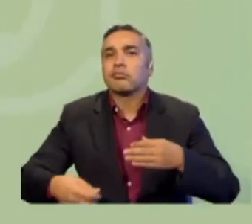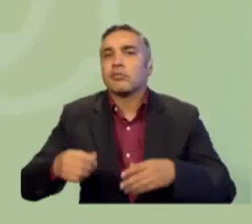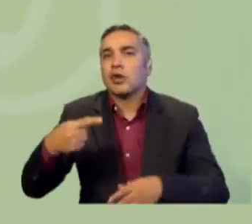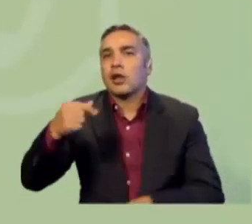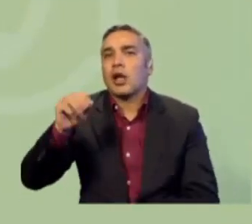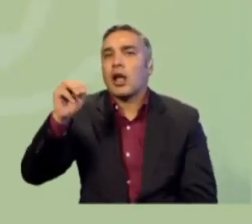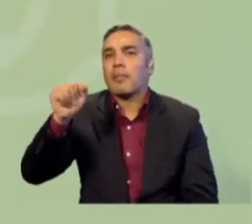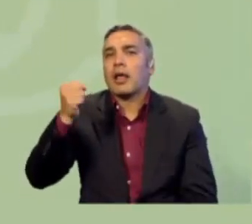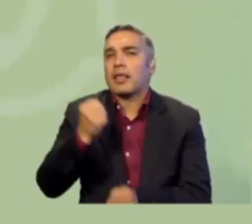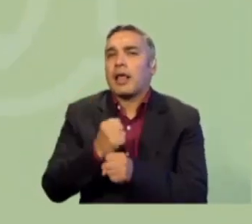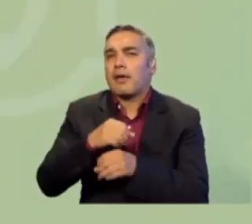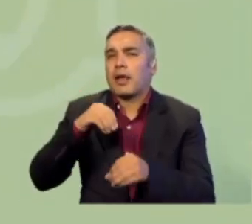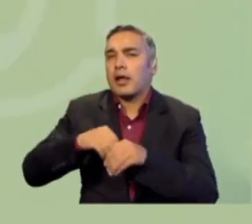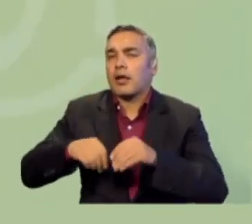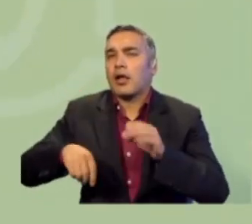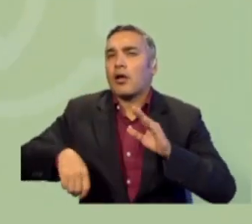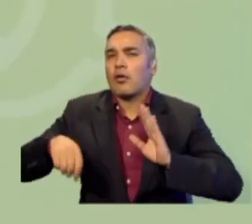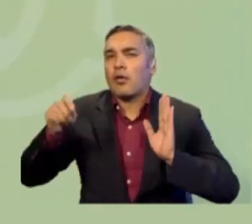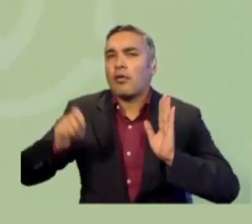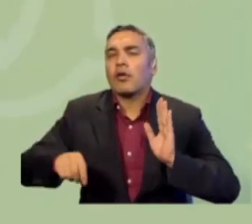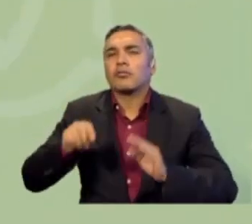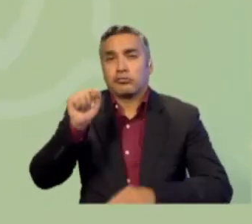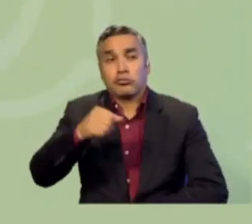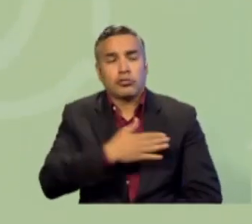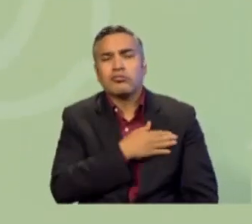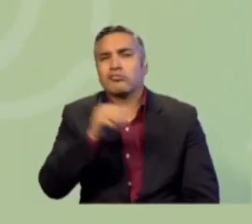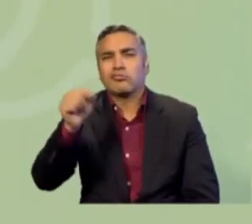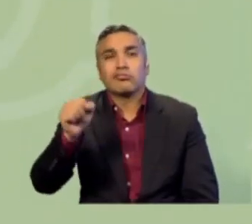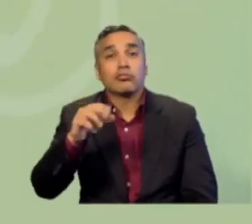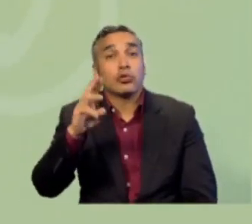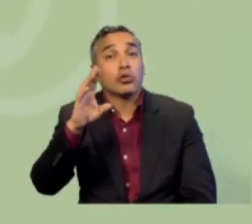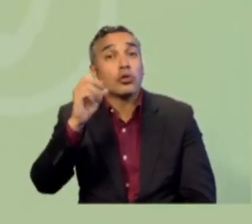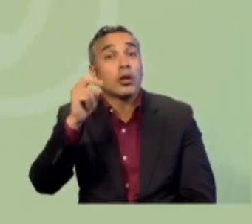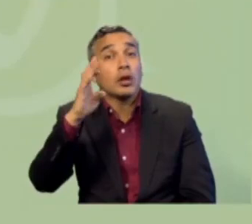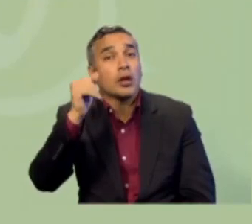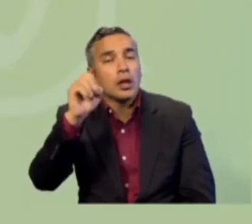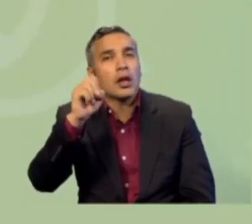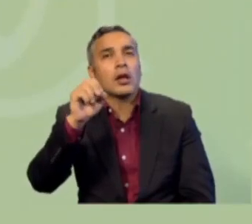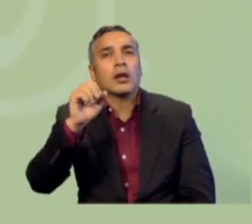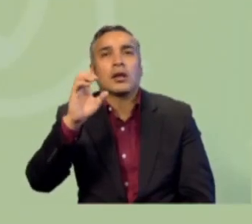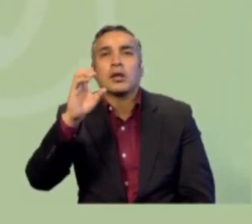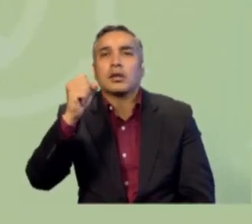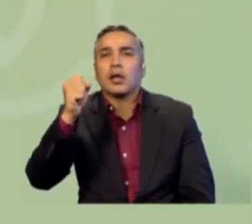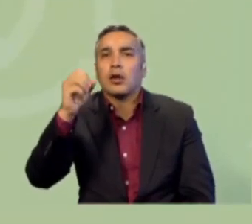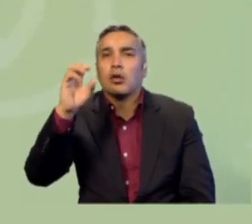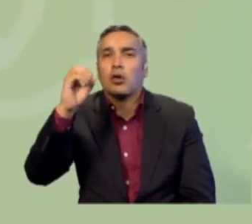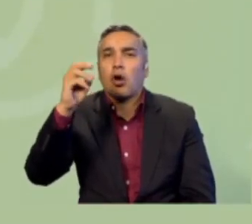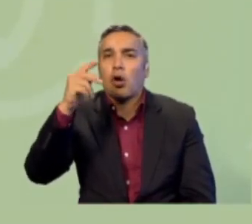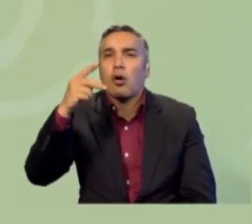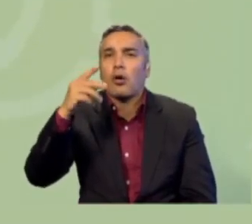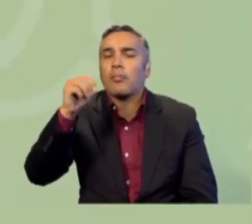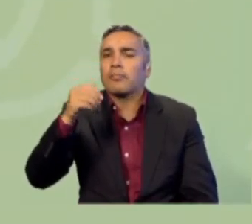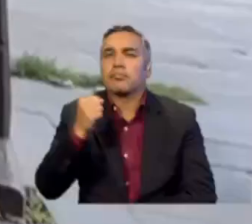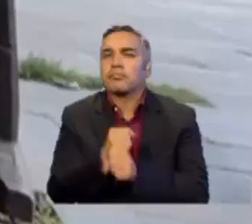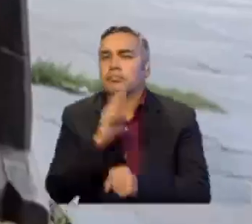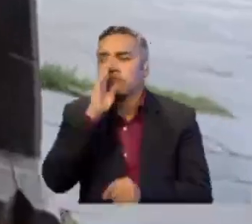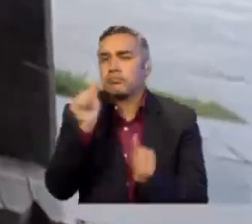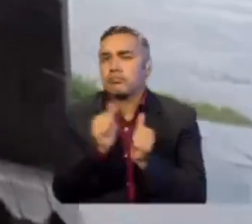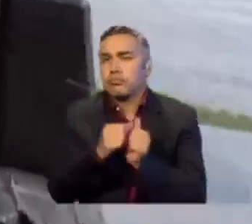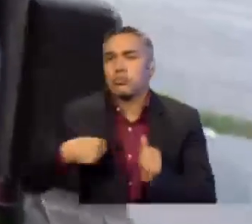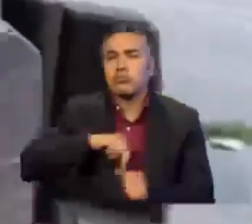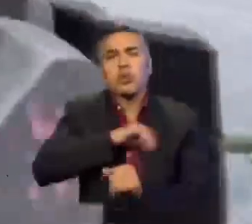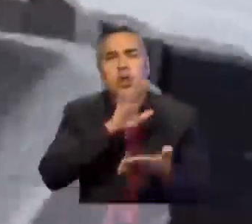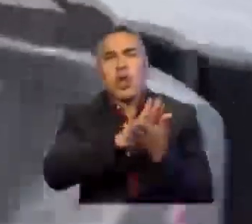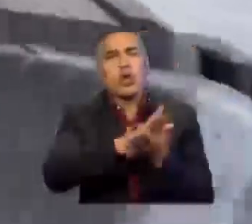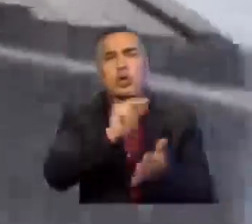Gama. Ok, sí es de confianza. Sí, y de Conartel y de SECOM. Ha trabajado conmigo siempre. Sí, ñaño, yo respondo por ella.